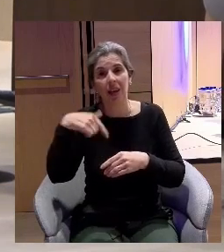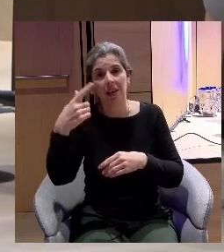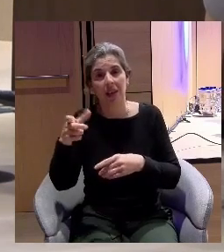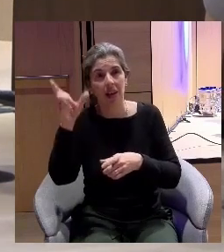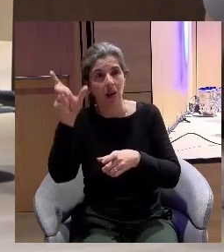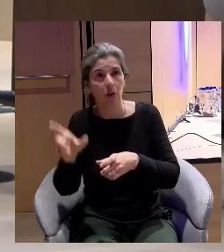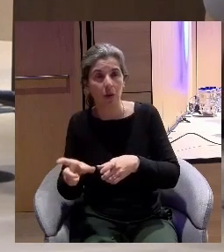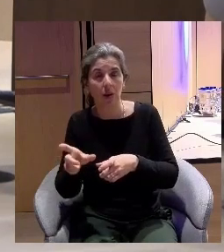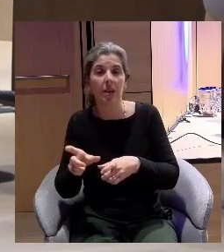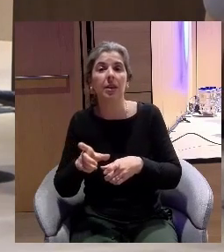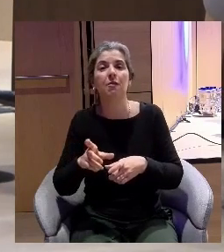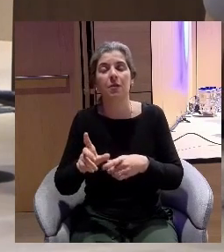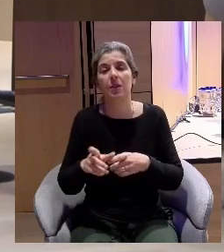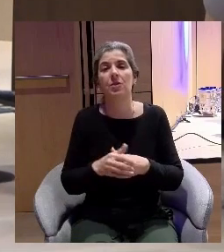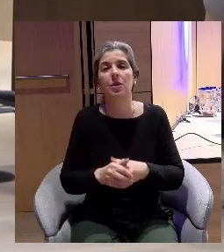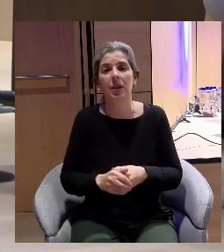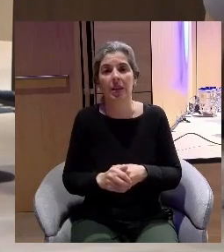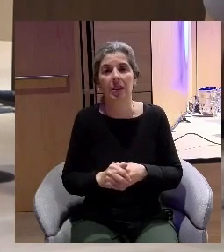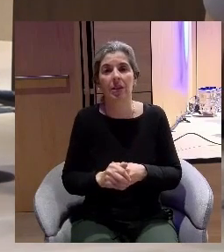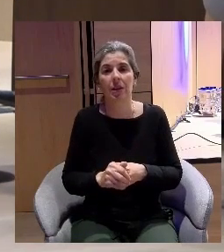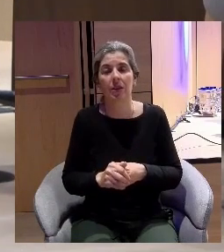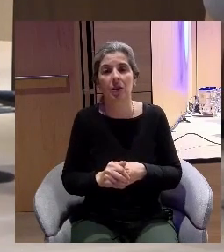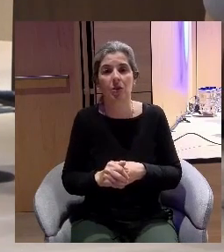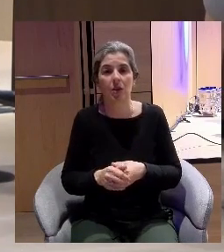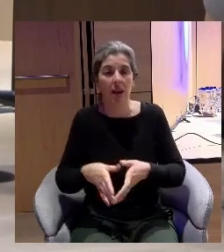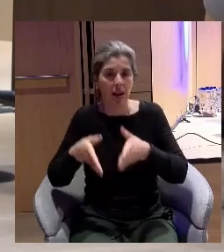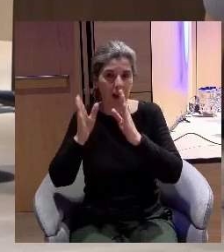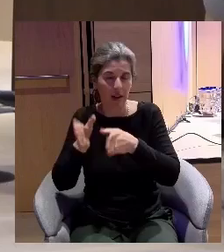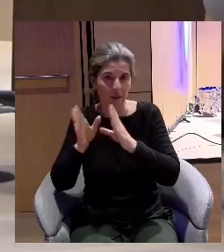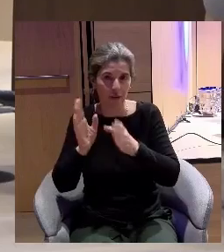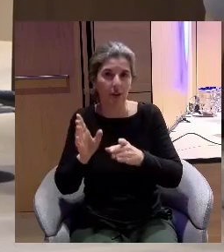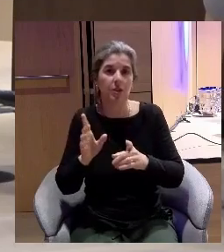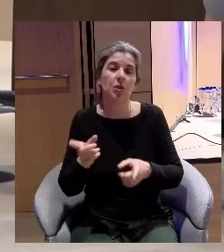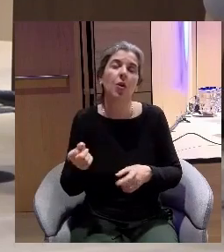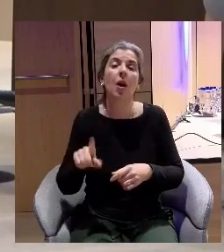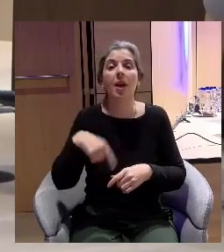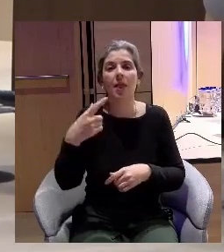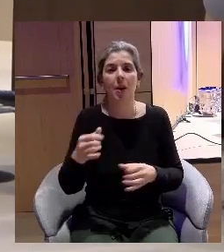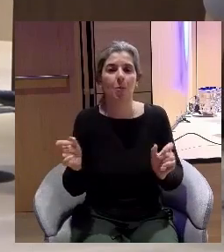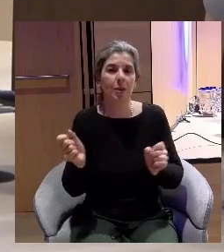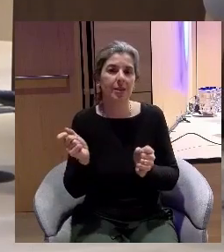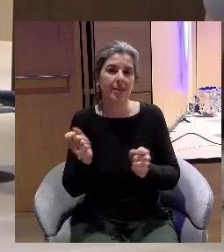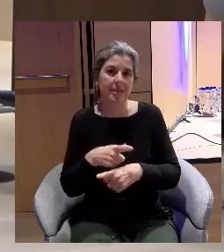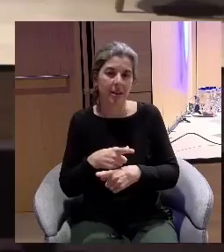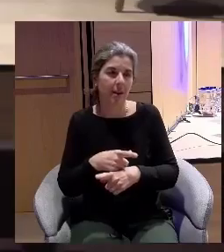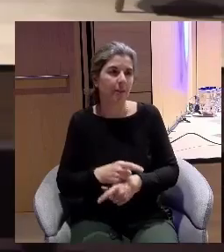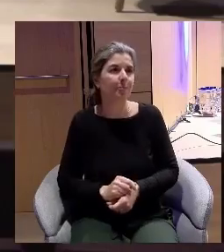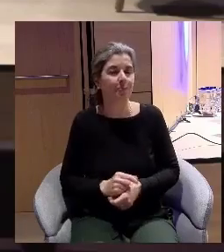Ejecutiva y en la Torre Ejecutiva. Y después, por supuesto, los esperamos en el cierre. Muchas gracias.